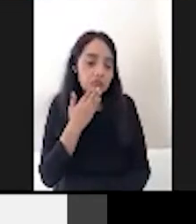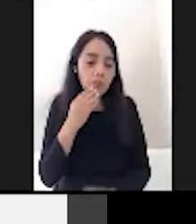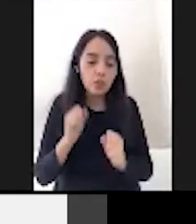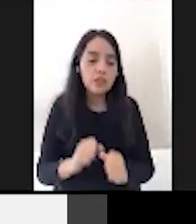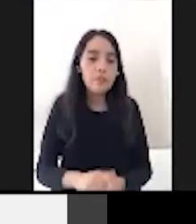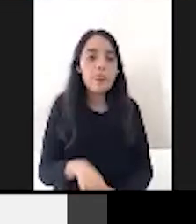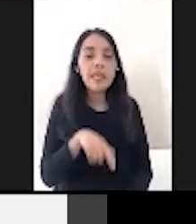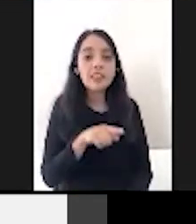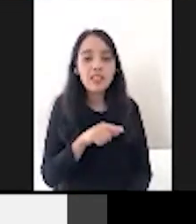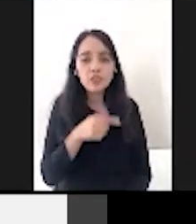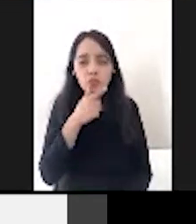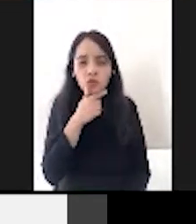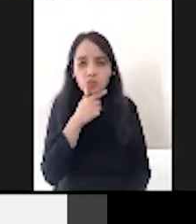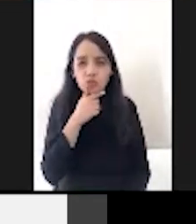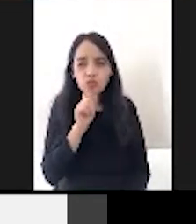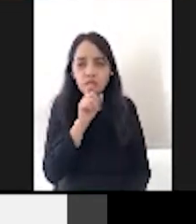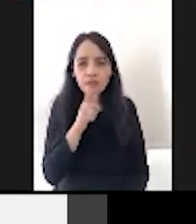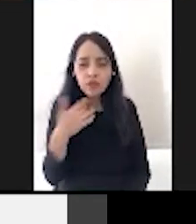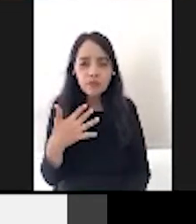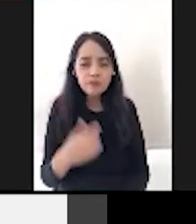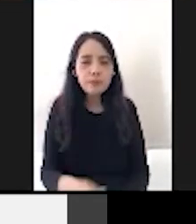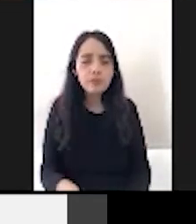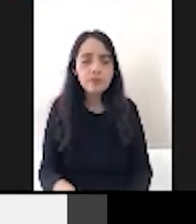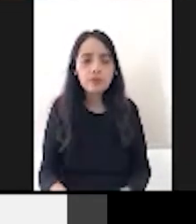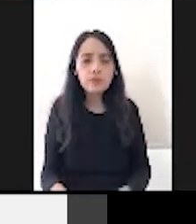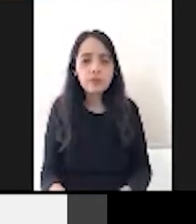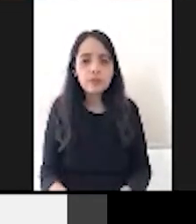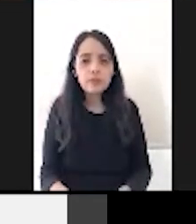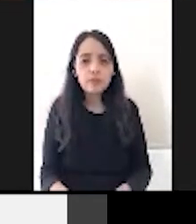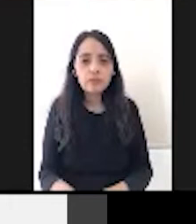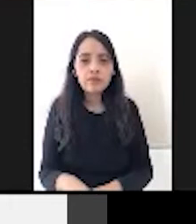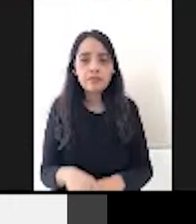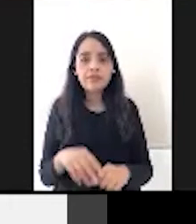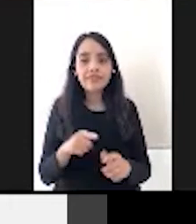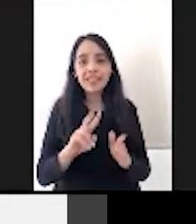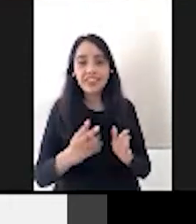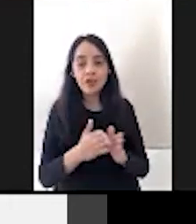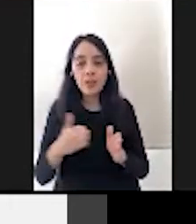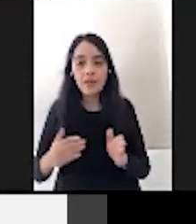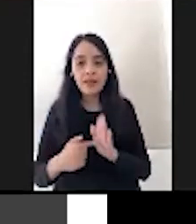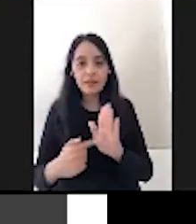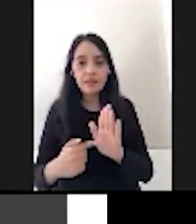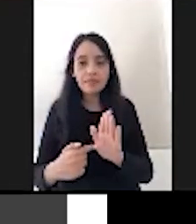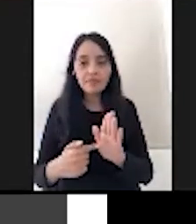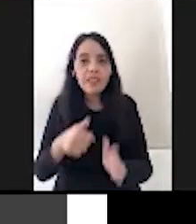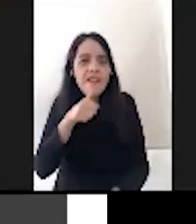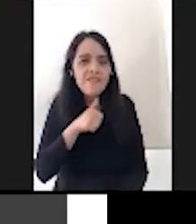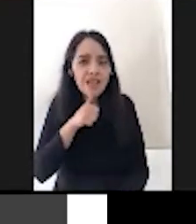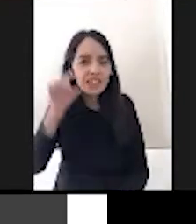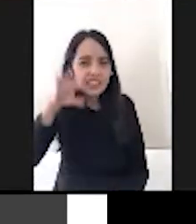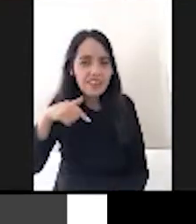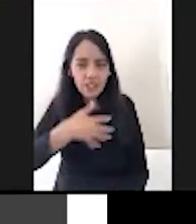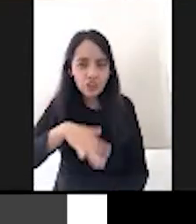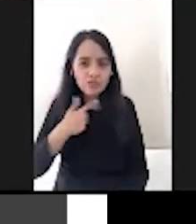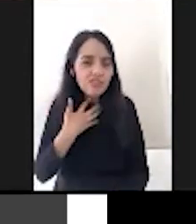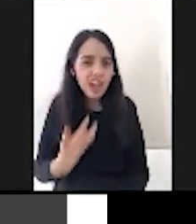surgir una pregunta muy importante y que se relaciona con la segunda parte de mi presentación, que es ¿qué es lo que nos falta saber? ¿Sí?